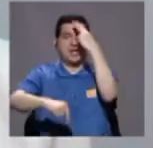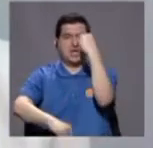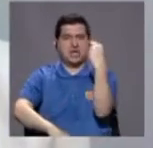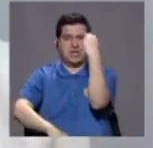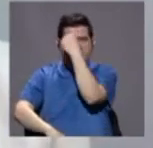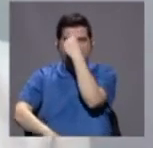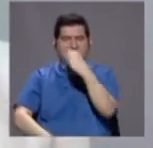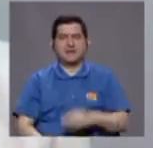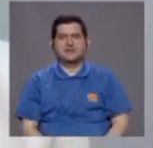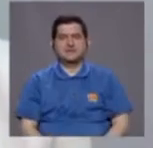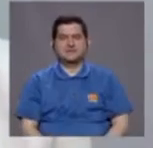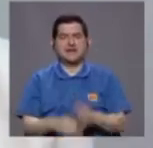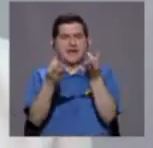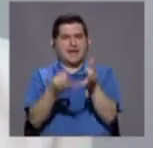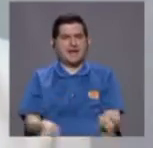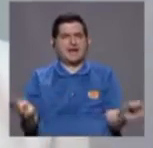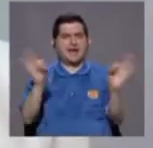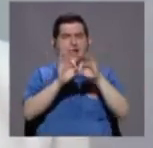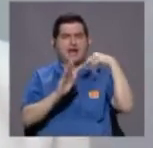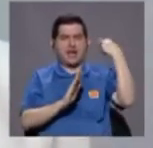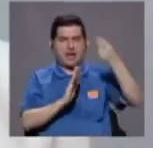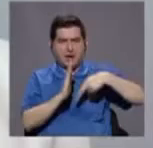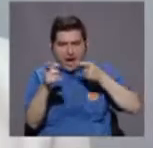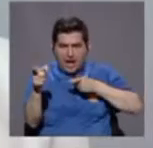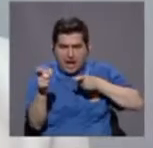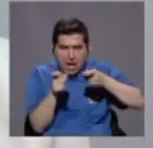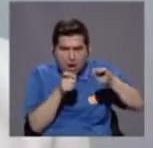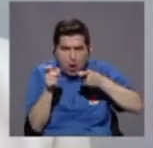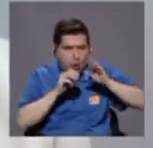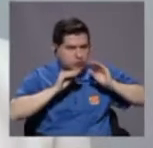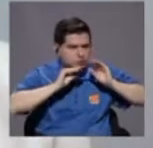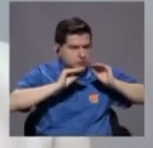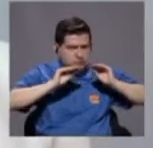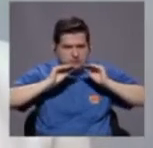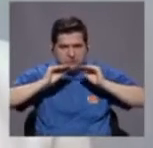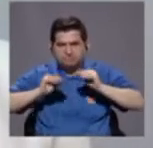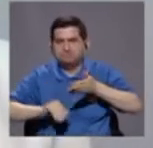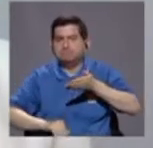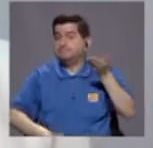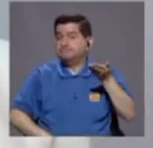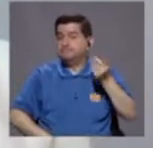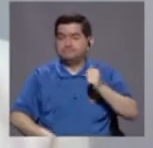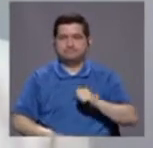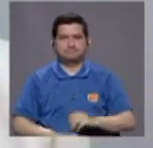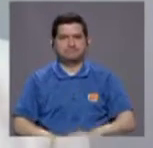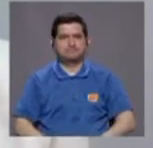un papel muy importante en el control de la enseñanza.